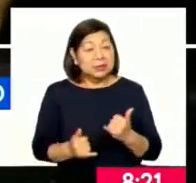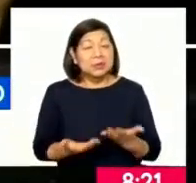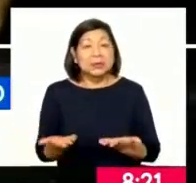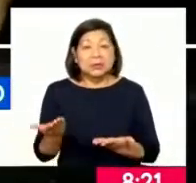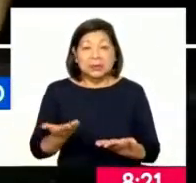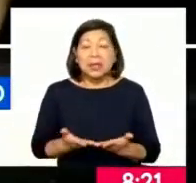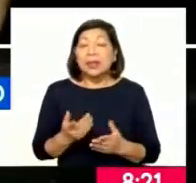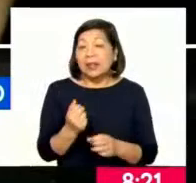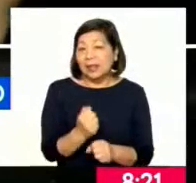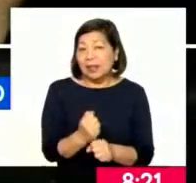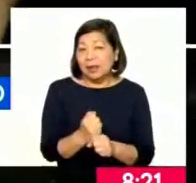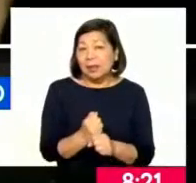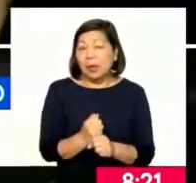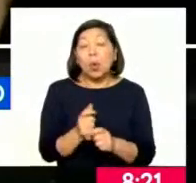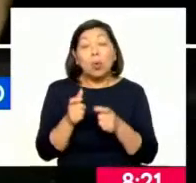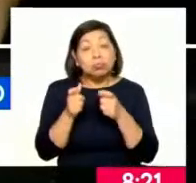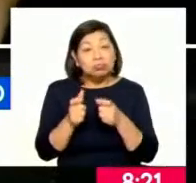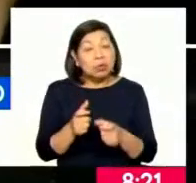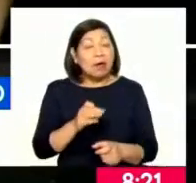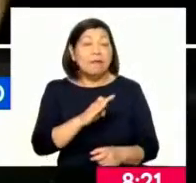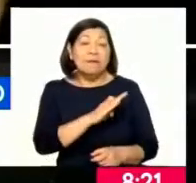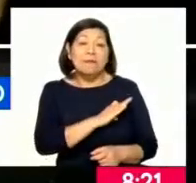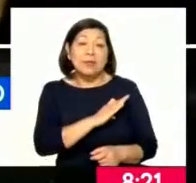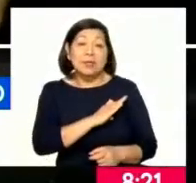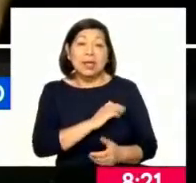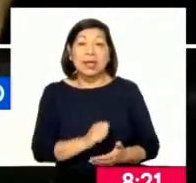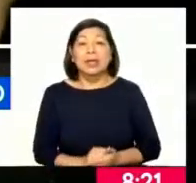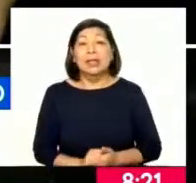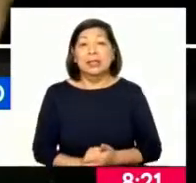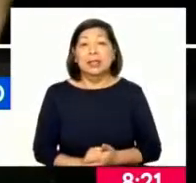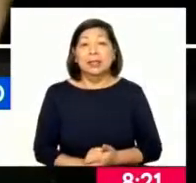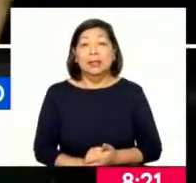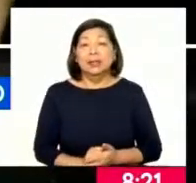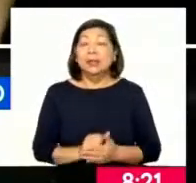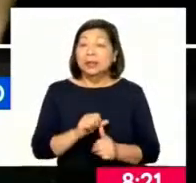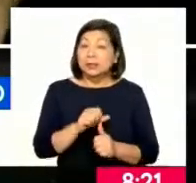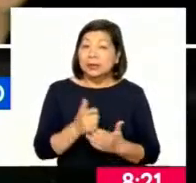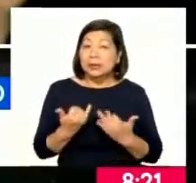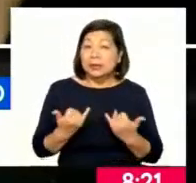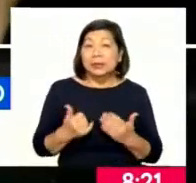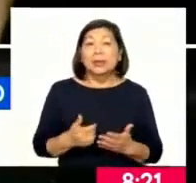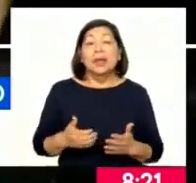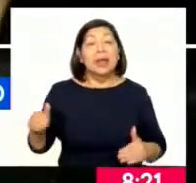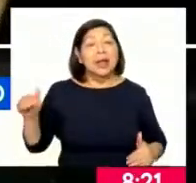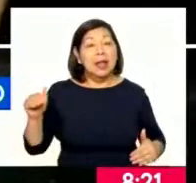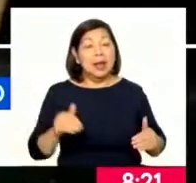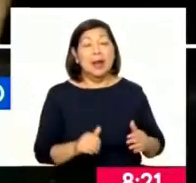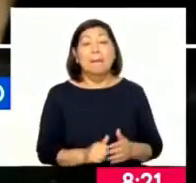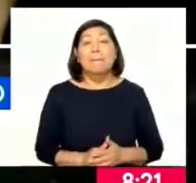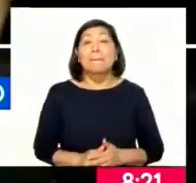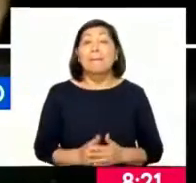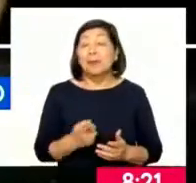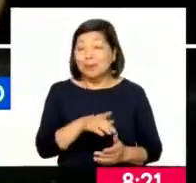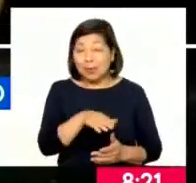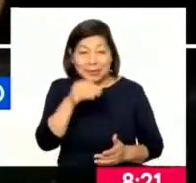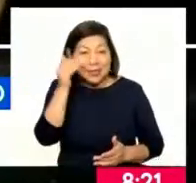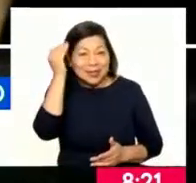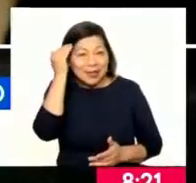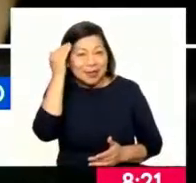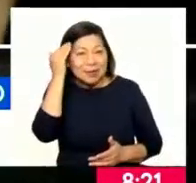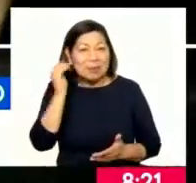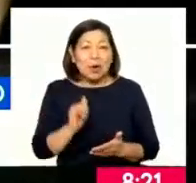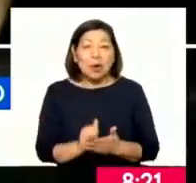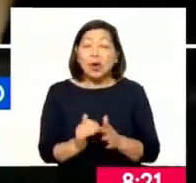realizan esta labor de supervisión y fiscalización en torno a las playas, ¿no? Y como sabemos,